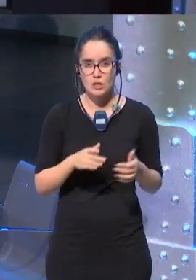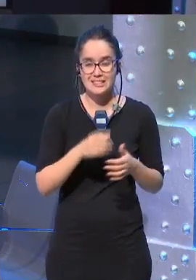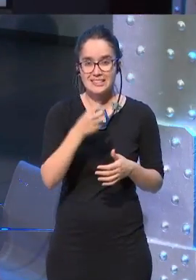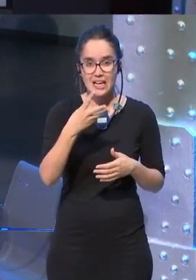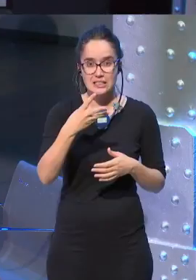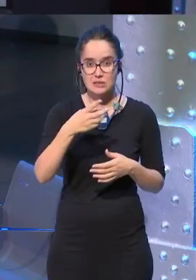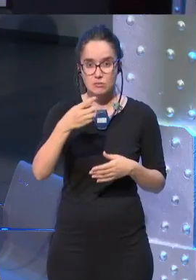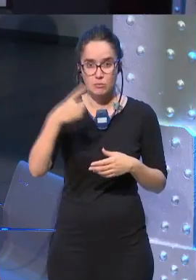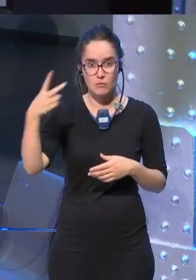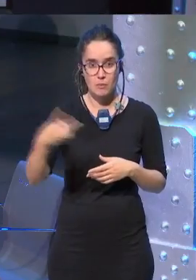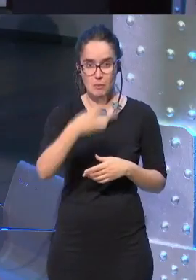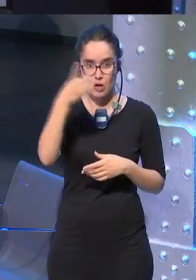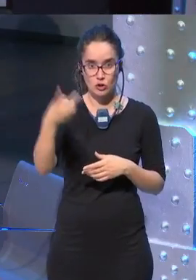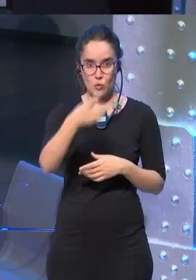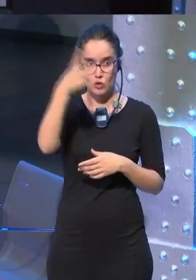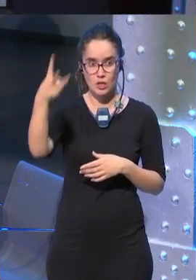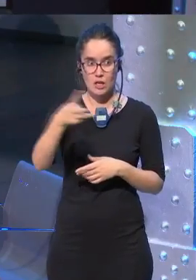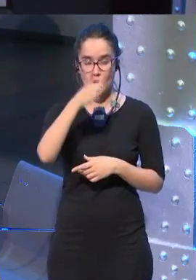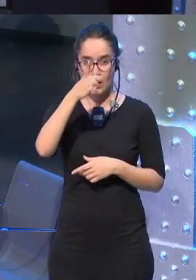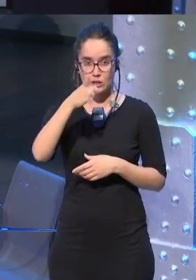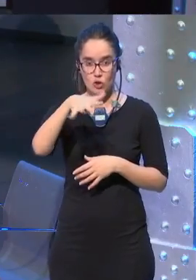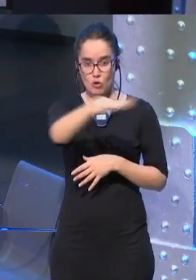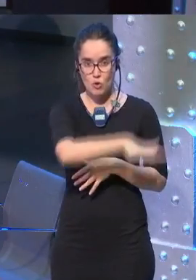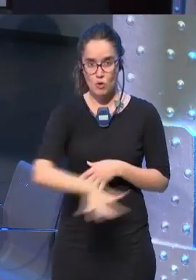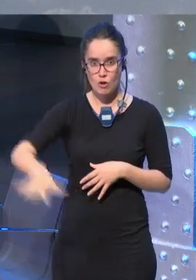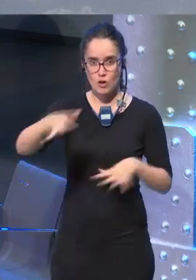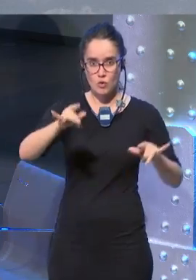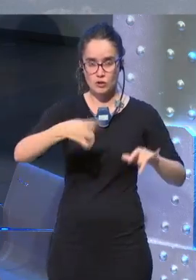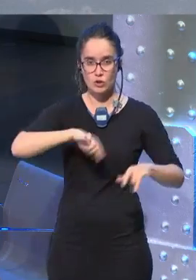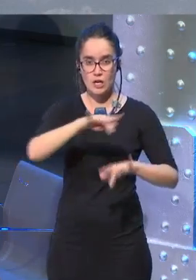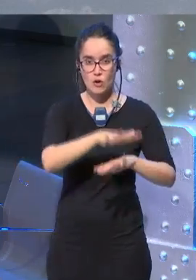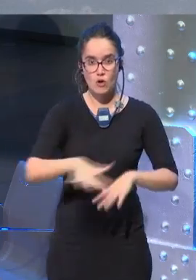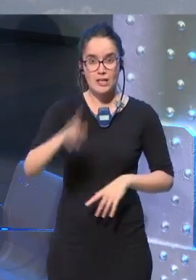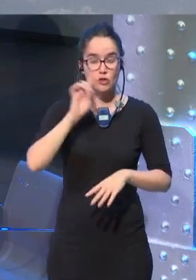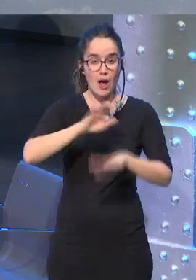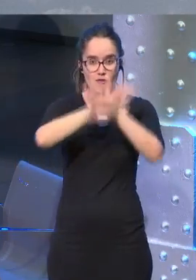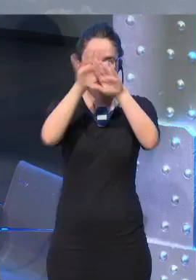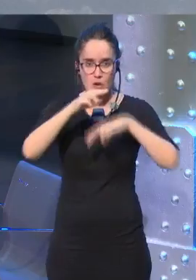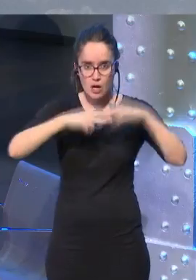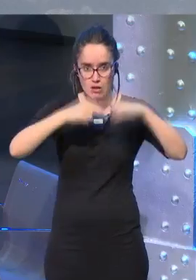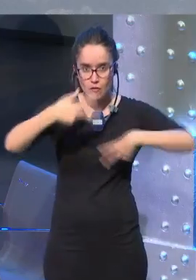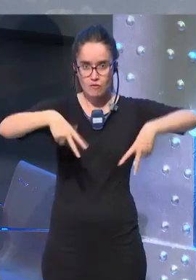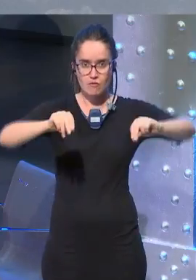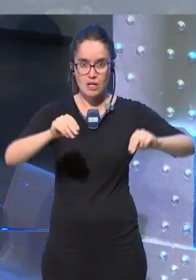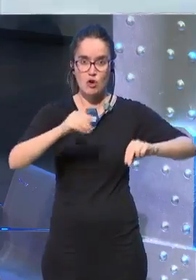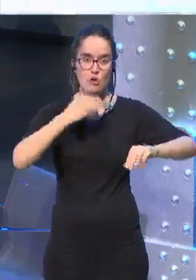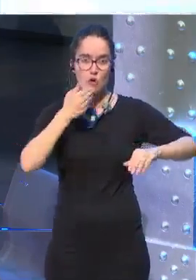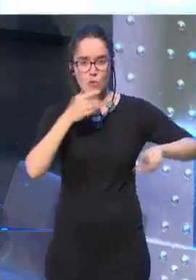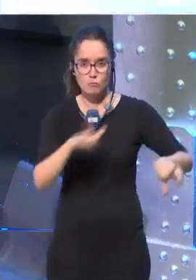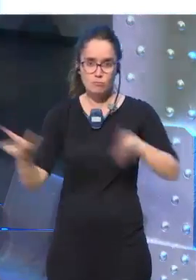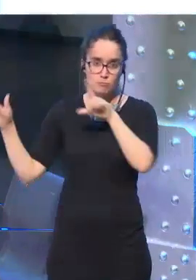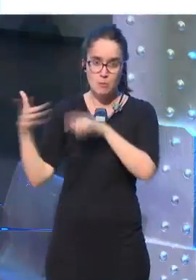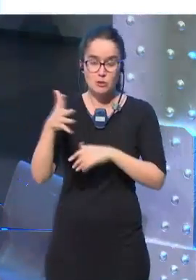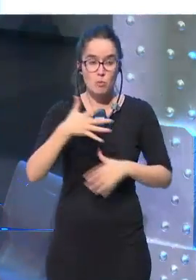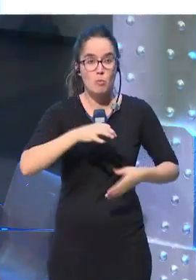3 plantas. Esta es la parcela que tenemos. Este es el aspecto que tendrá al final, más o menos, pero esto